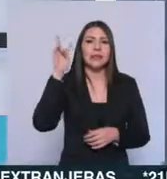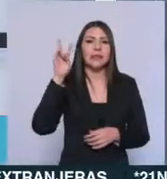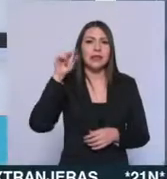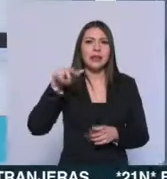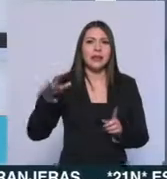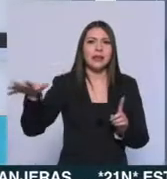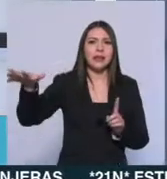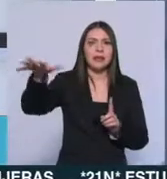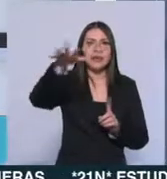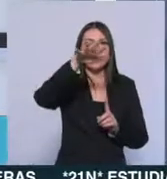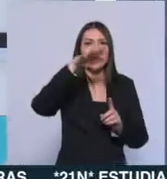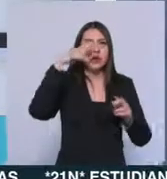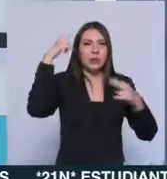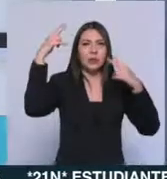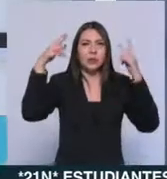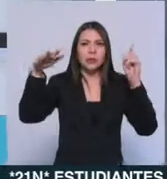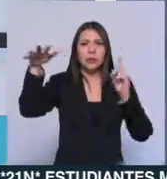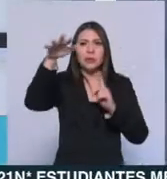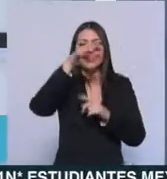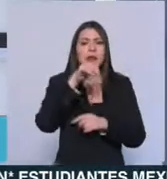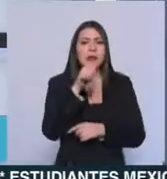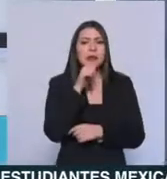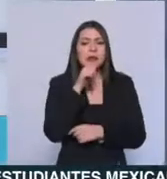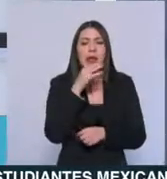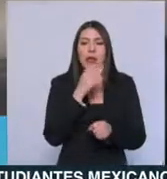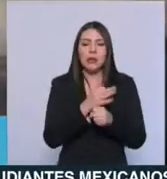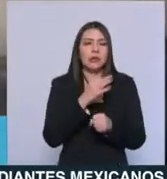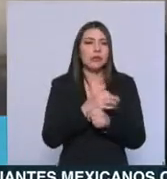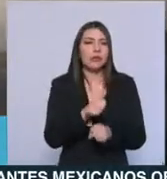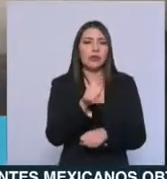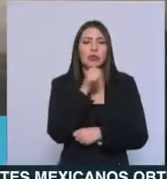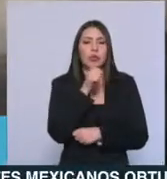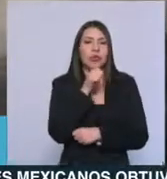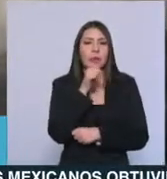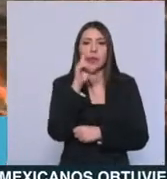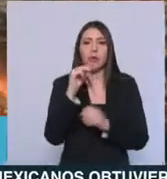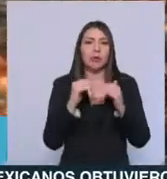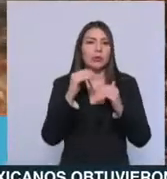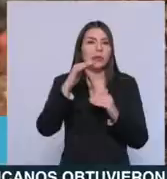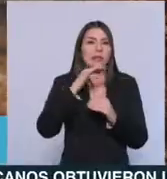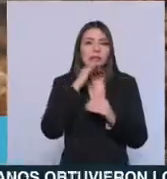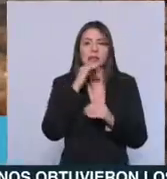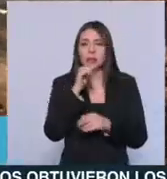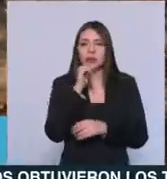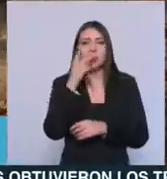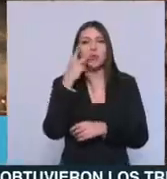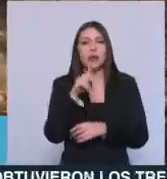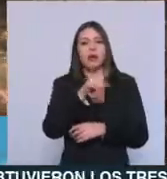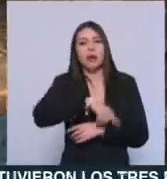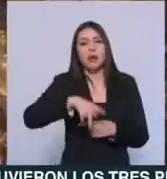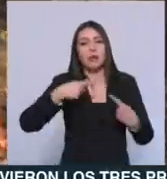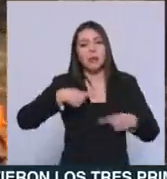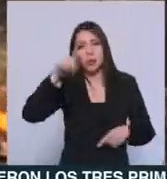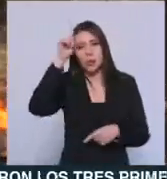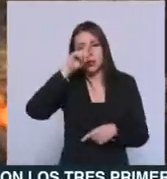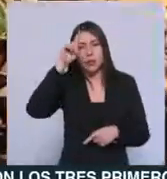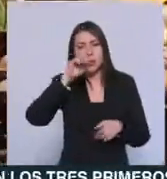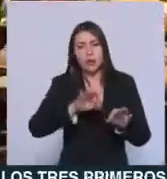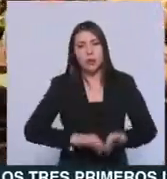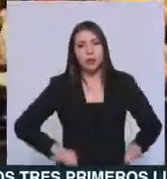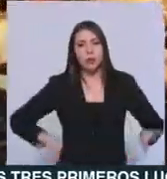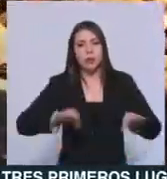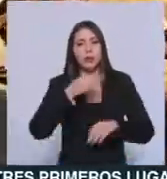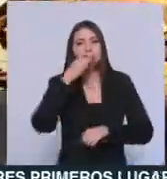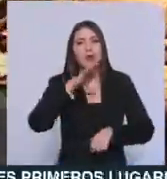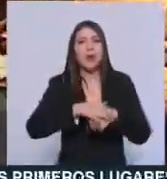envolvió en esta zona de la ciudad. No hemos llegado a la contingencia ambiental, pero hay recomendaciones importantes para la ciudadanía porque tenemos grupos vulnerables,